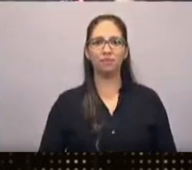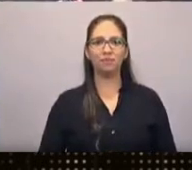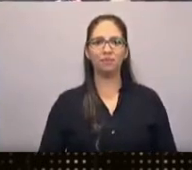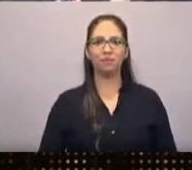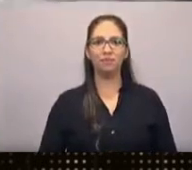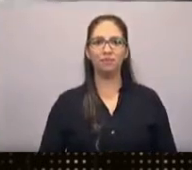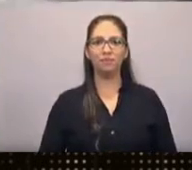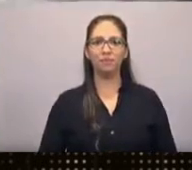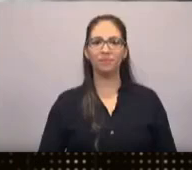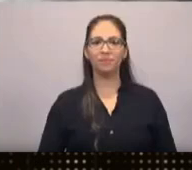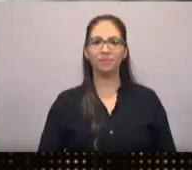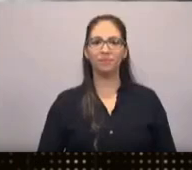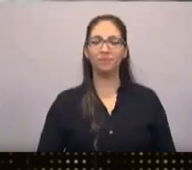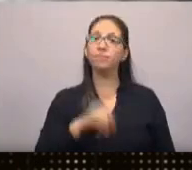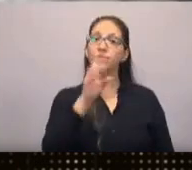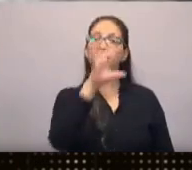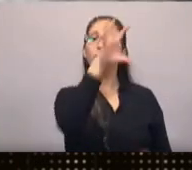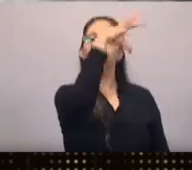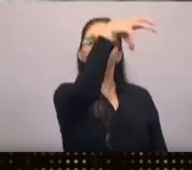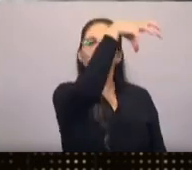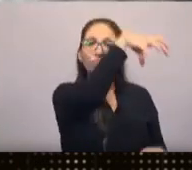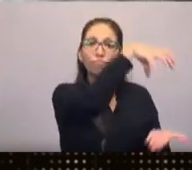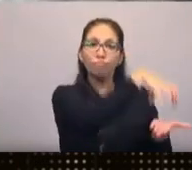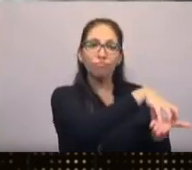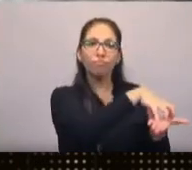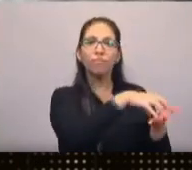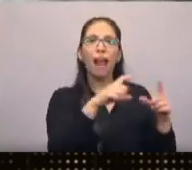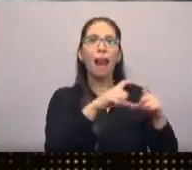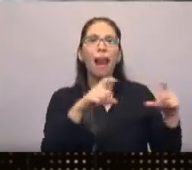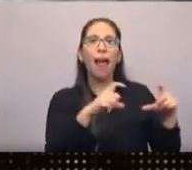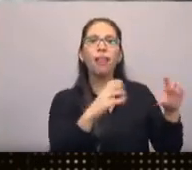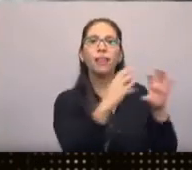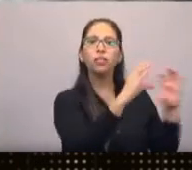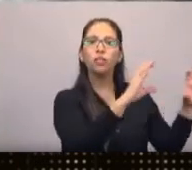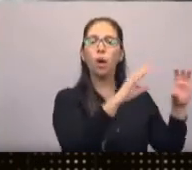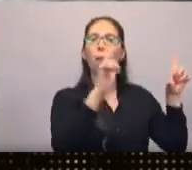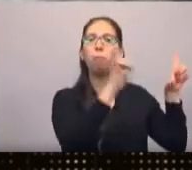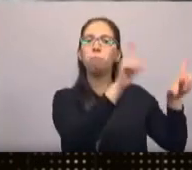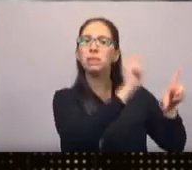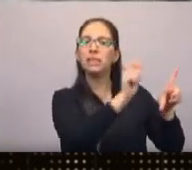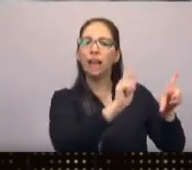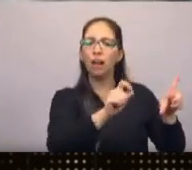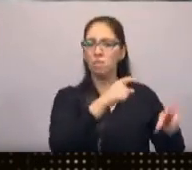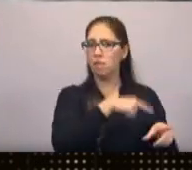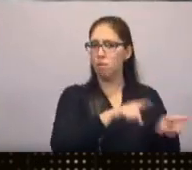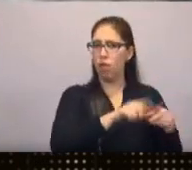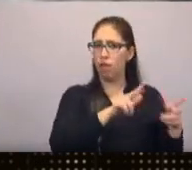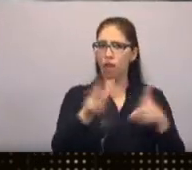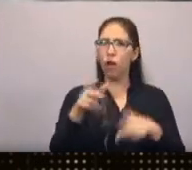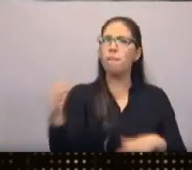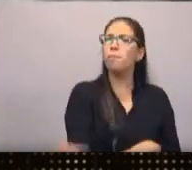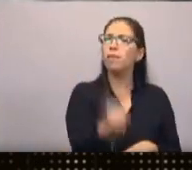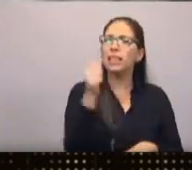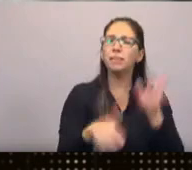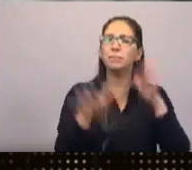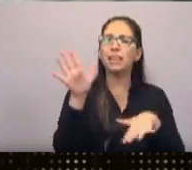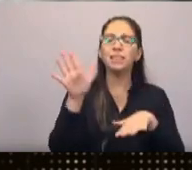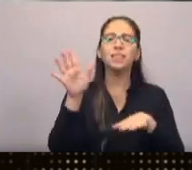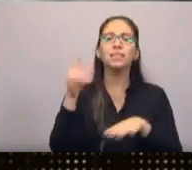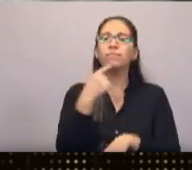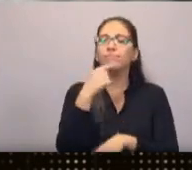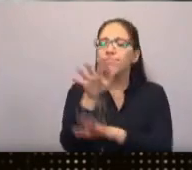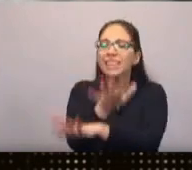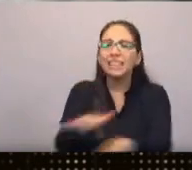infantes pero no deja de ser un edificio ladrillos pizarrón de lo importante son los pibes y pibas las